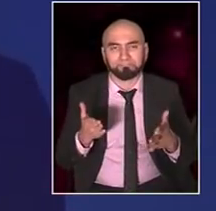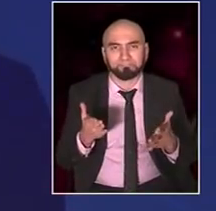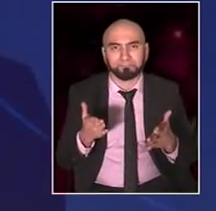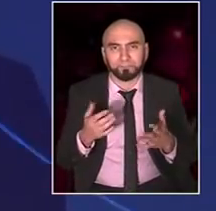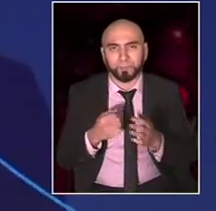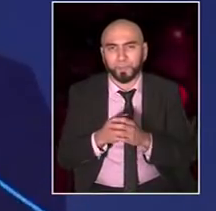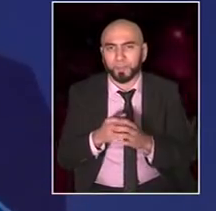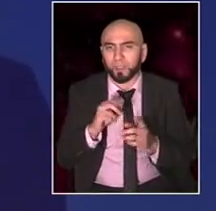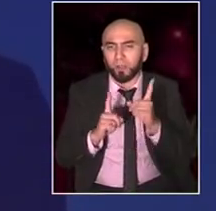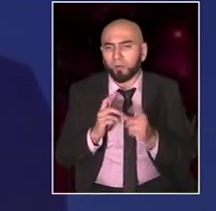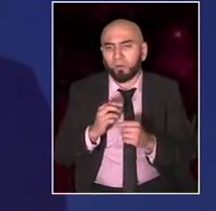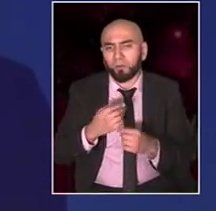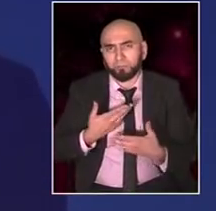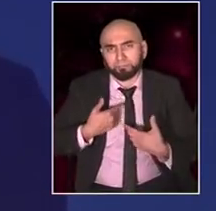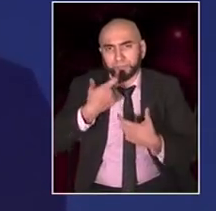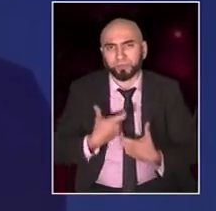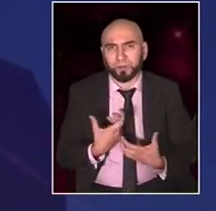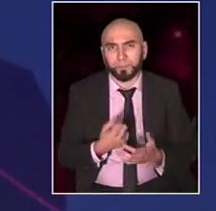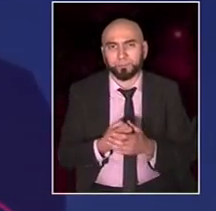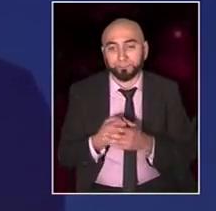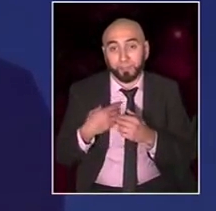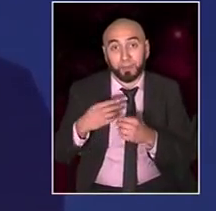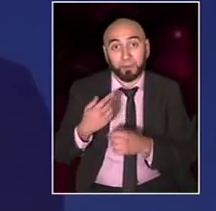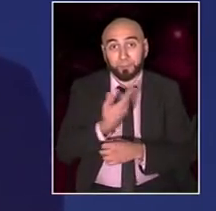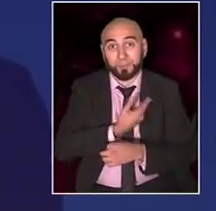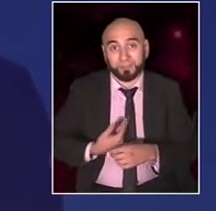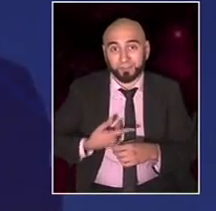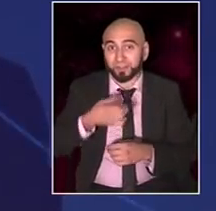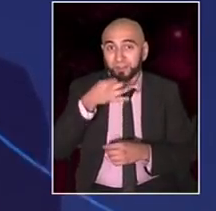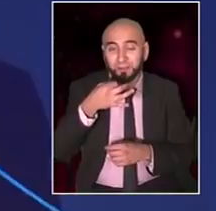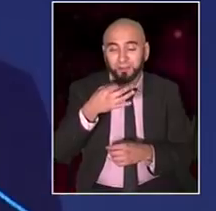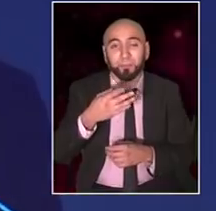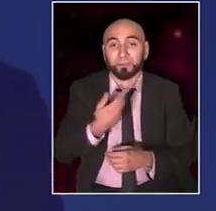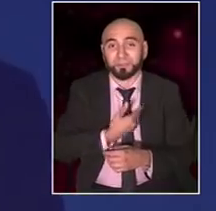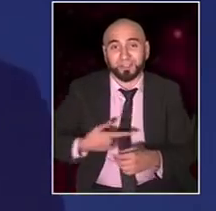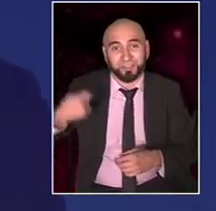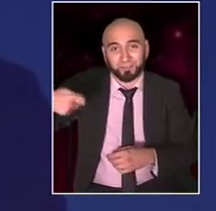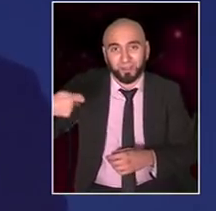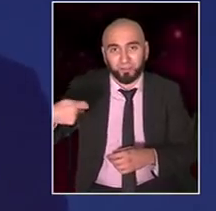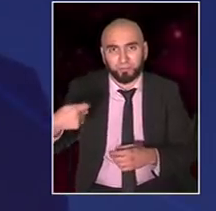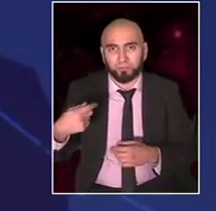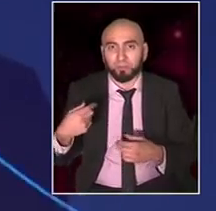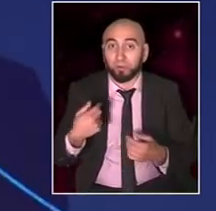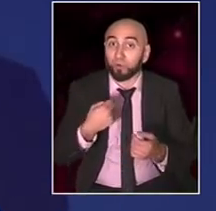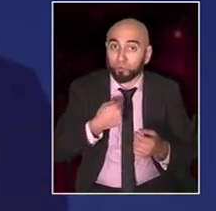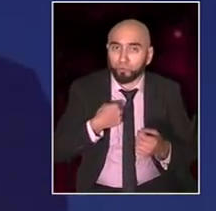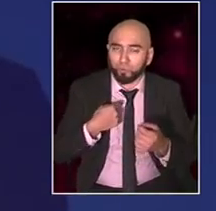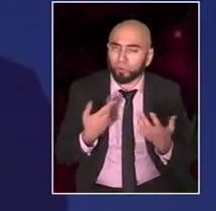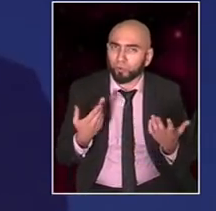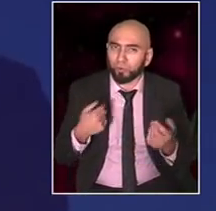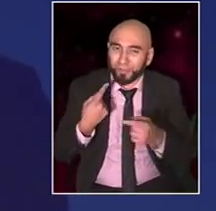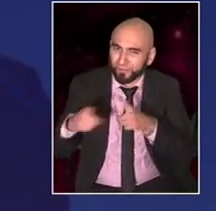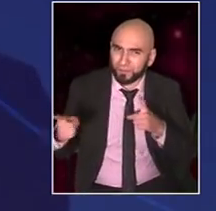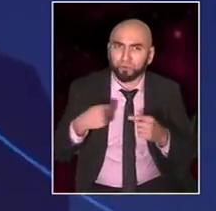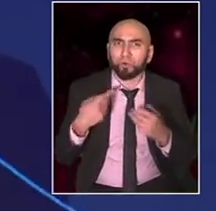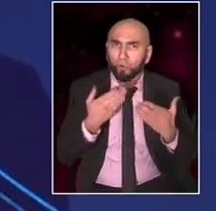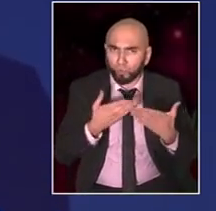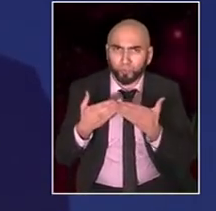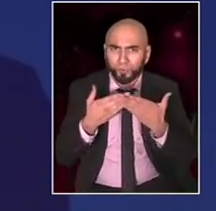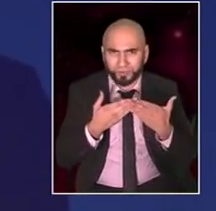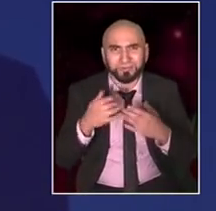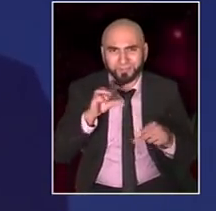algo personal. A diferencia de lo que decía el presidente del Senado, yo estudié ciencia en la Facultad de Ciencia